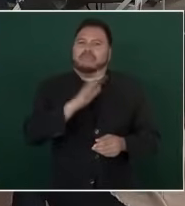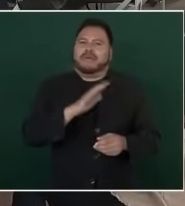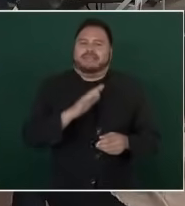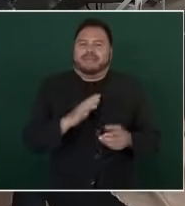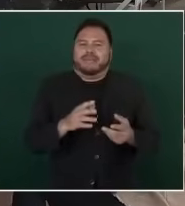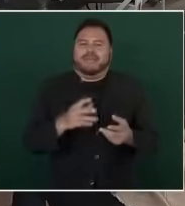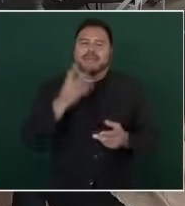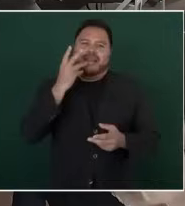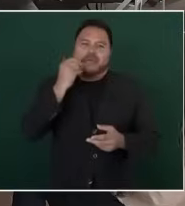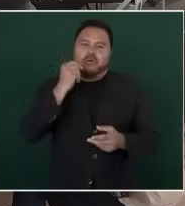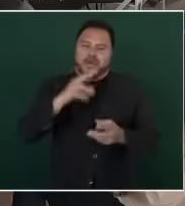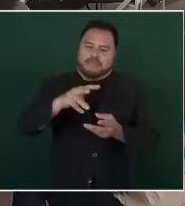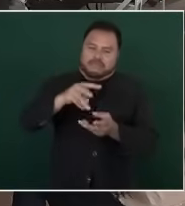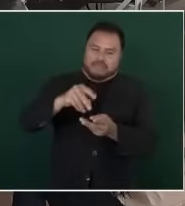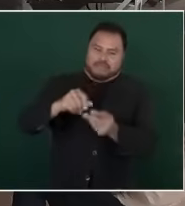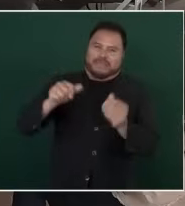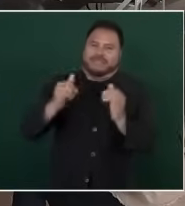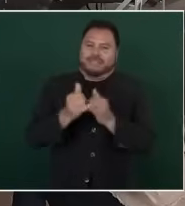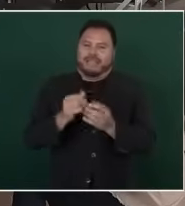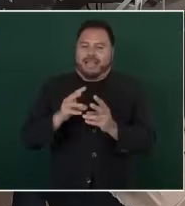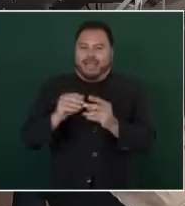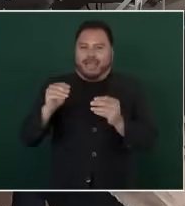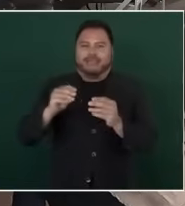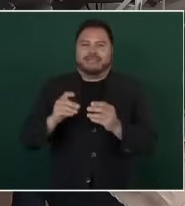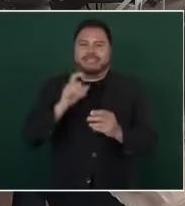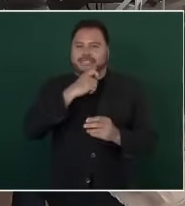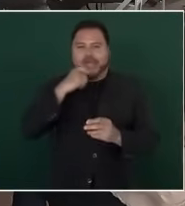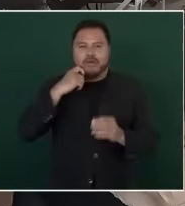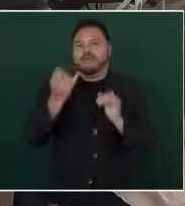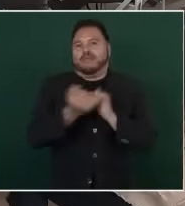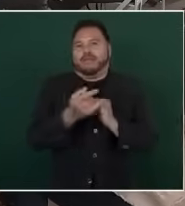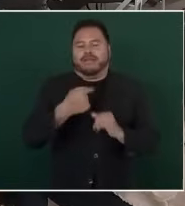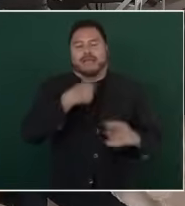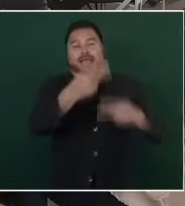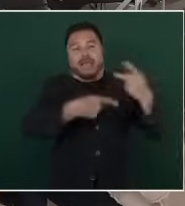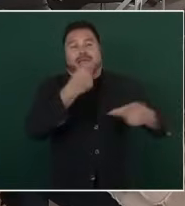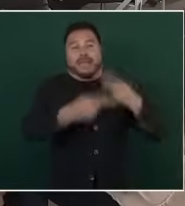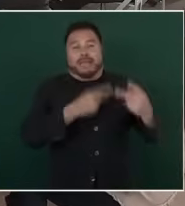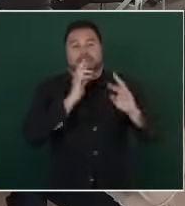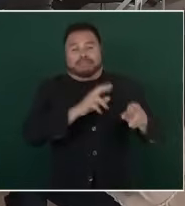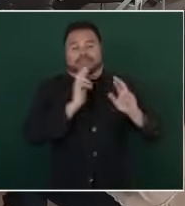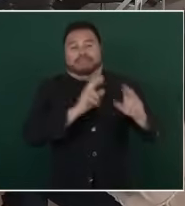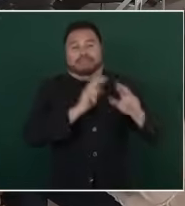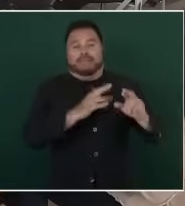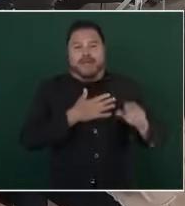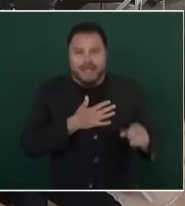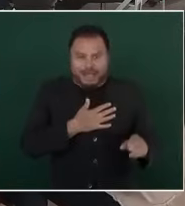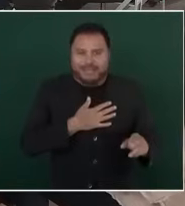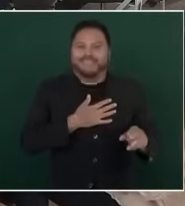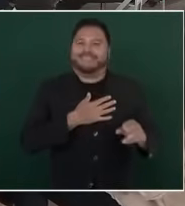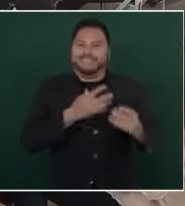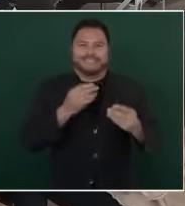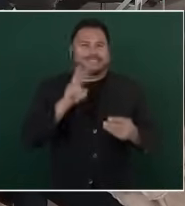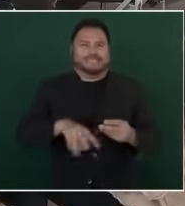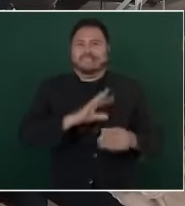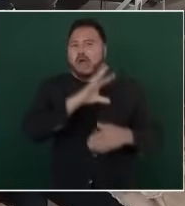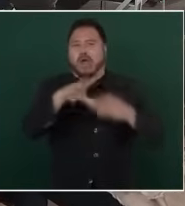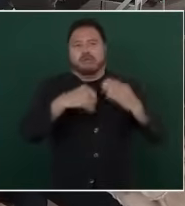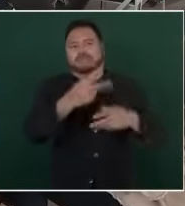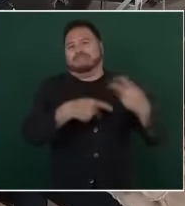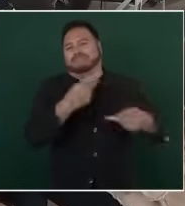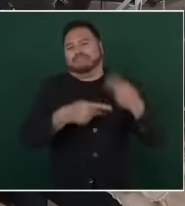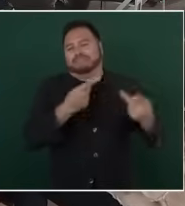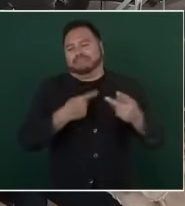me preguntó de todo. Sí, y pero ahorita me